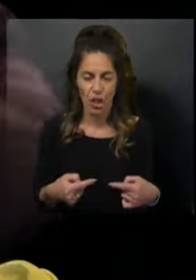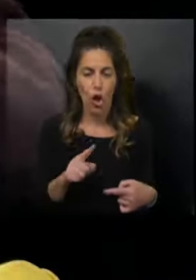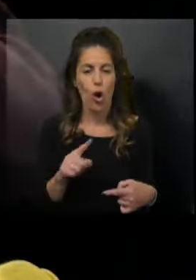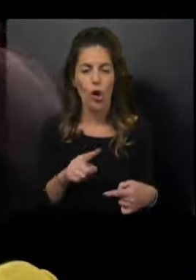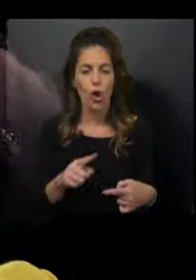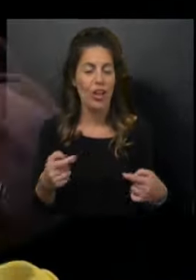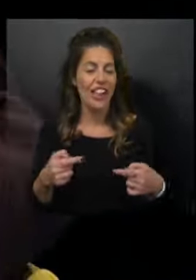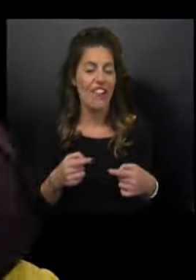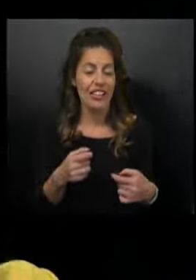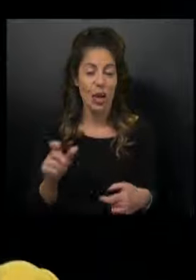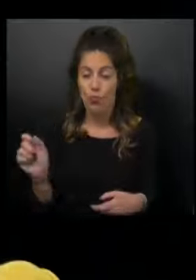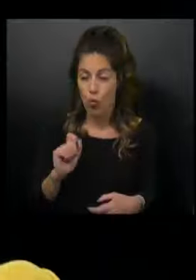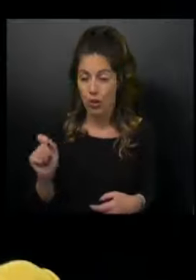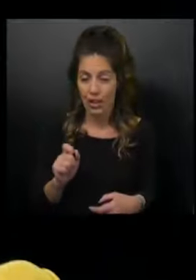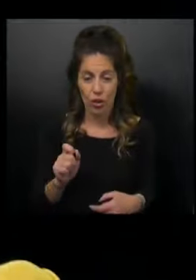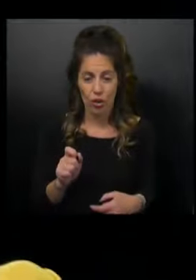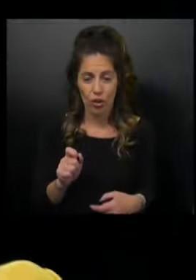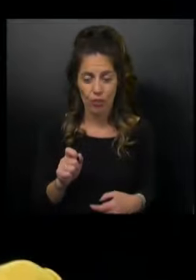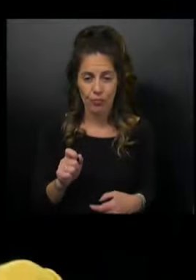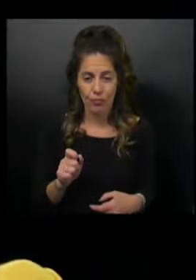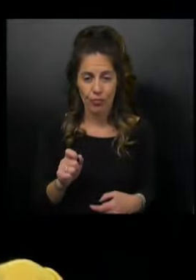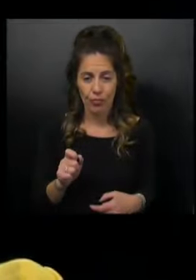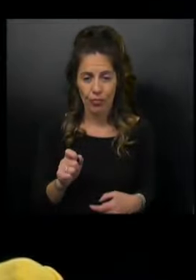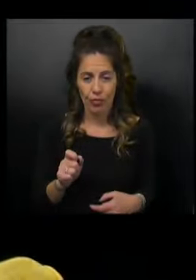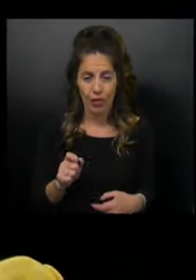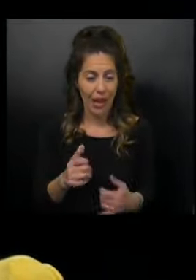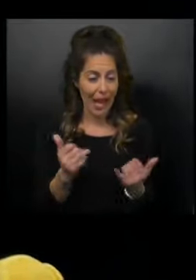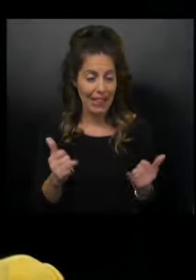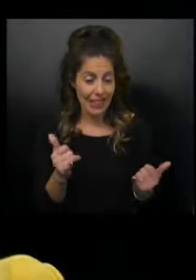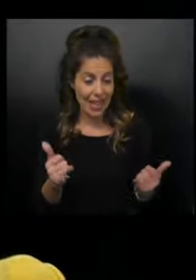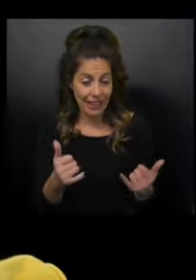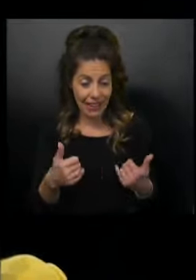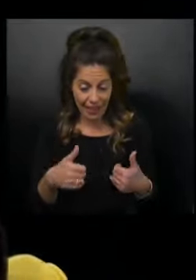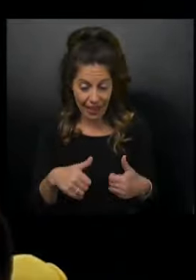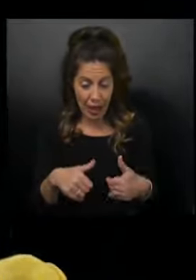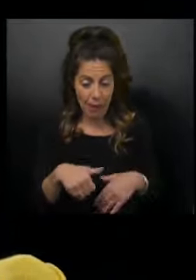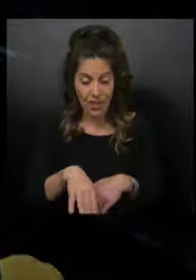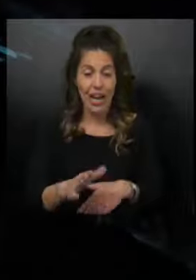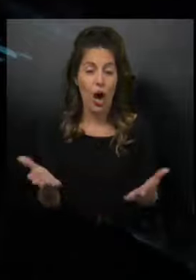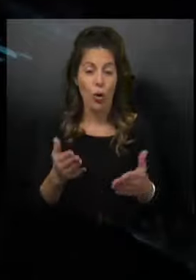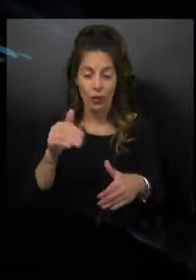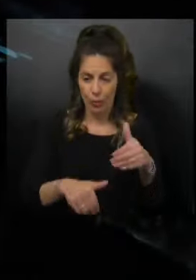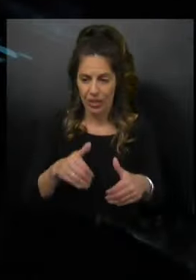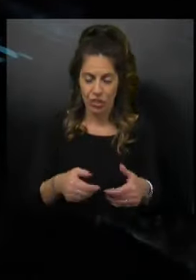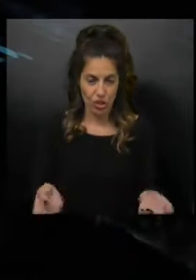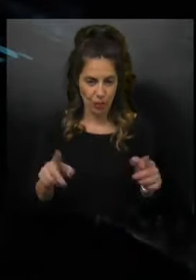en el debate público eh en eh a día de que se elija un nuevo Gobierno ya